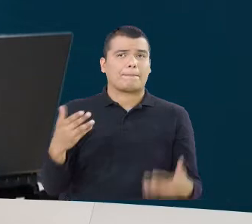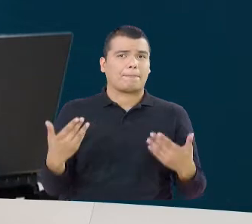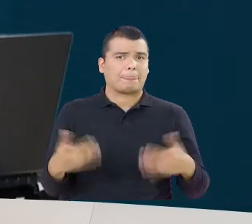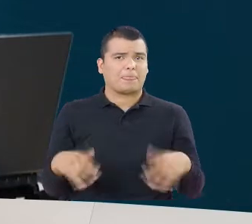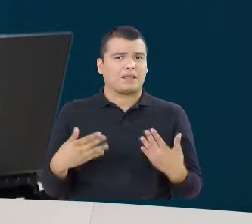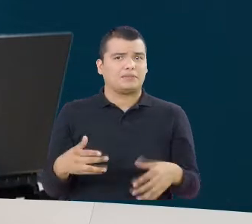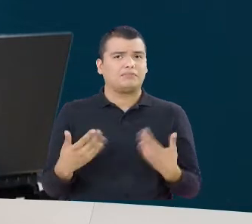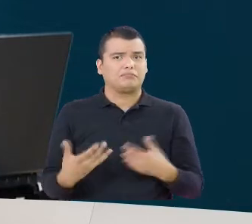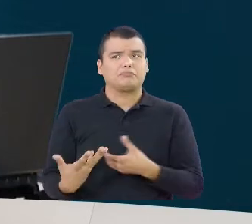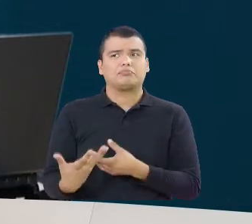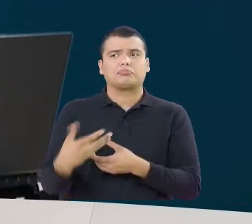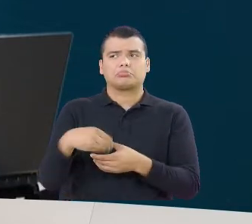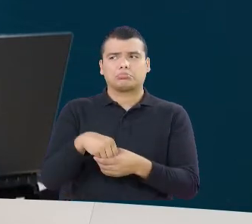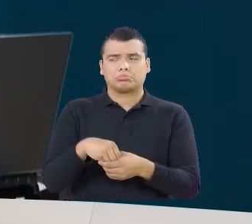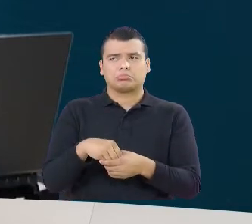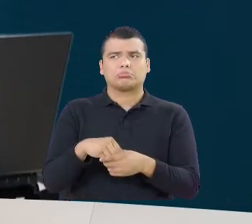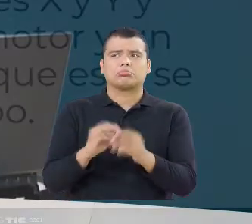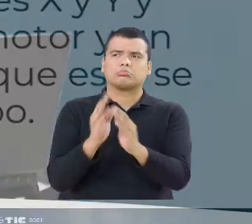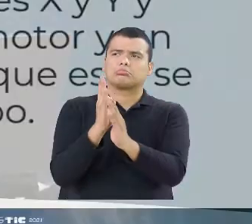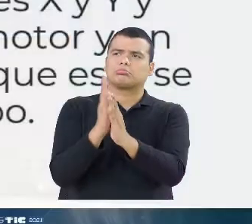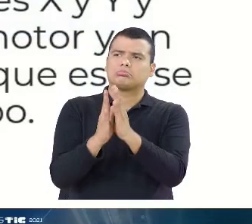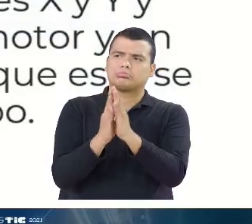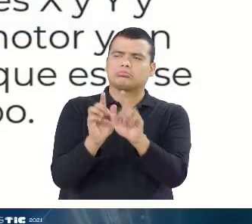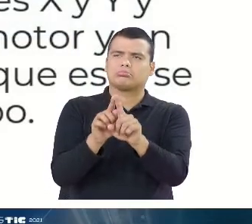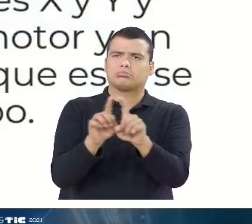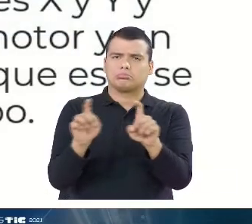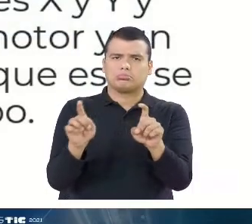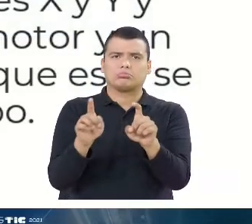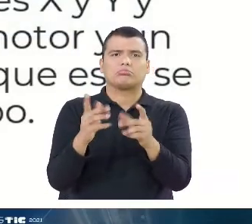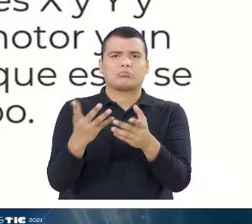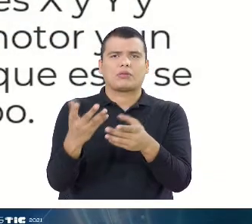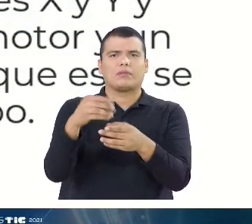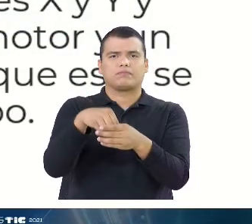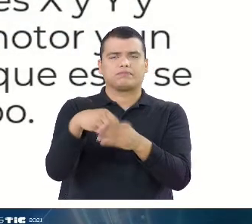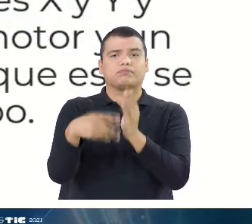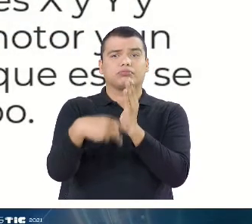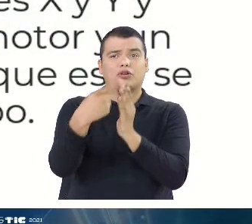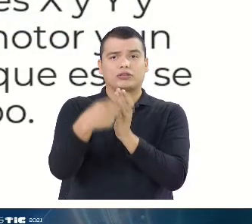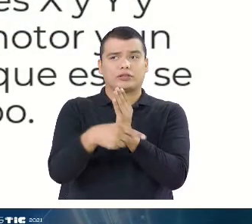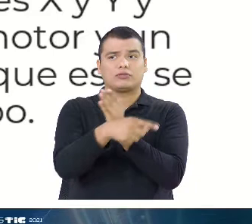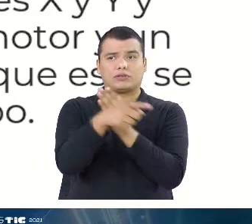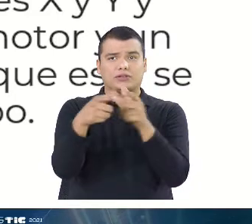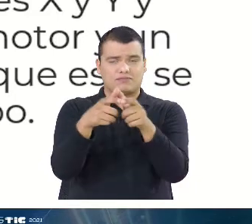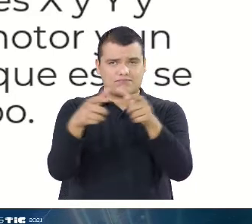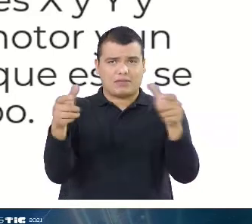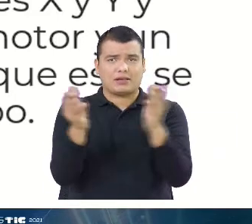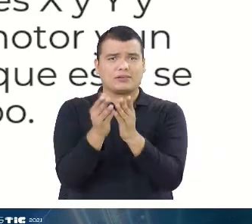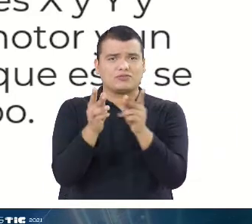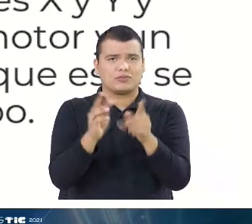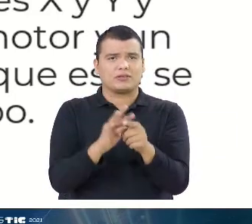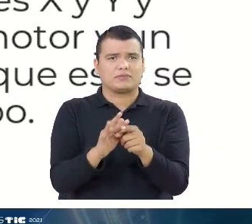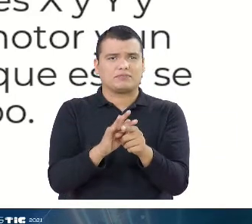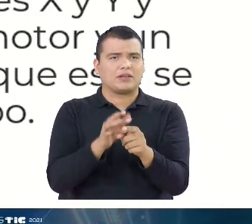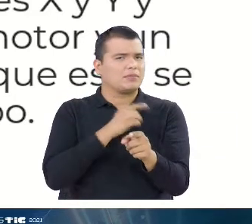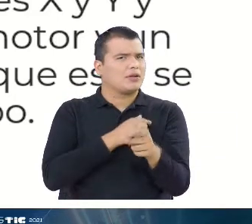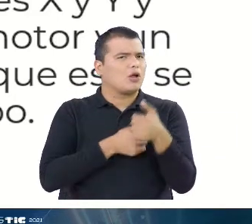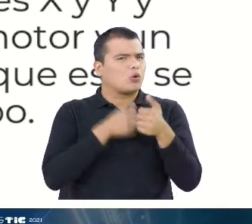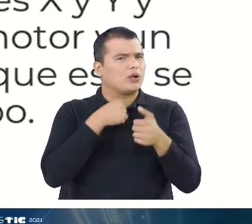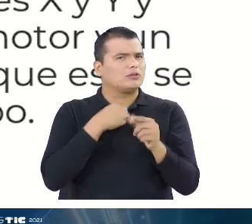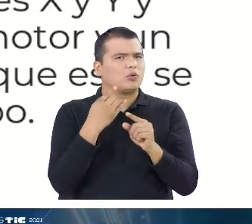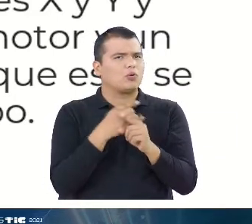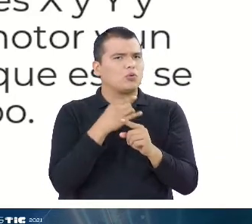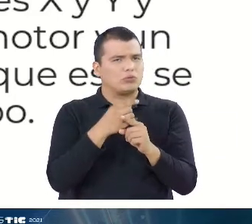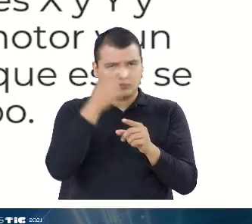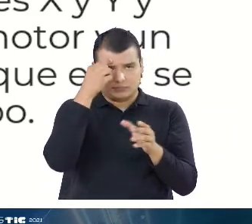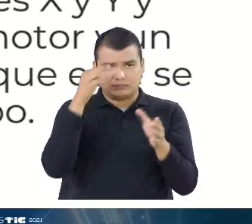que tiene en cuenta mucha información que pueden conseguir muchos proyectos los estudiantes. Aquí vemos el Arduino que yo utilicé, donde